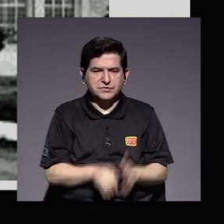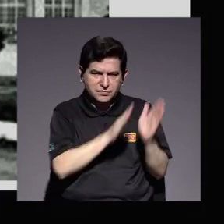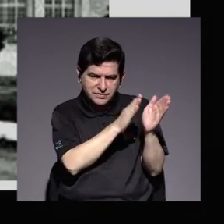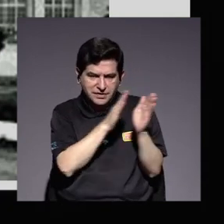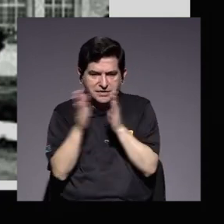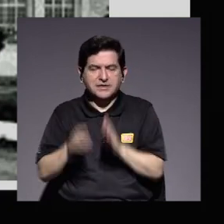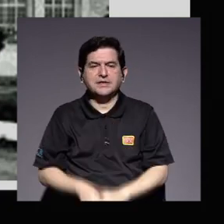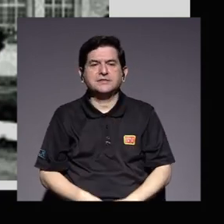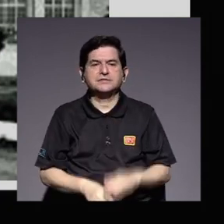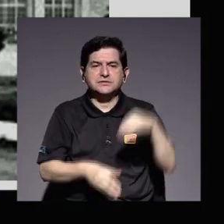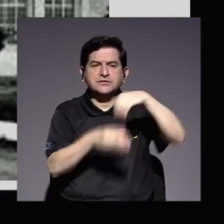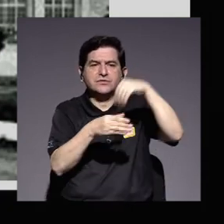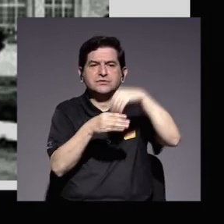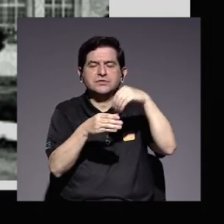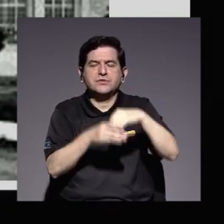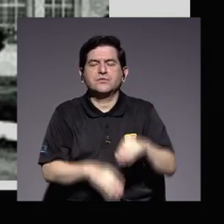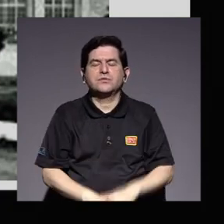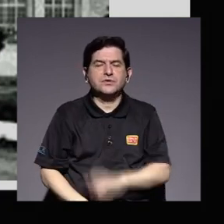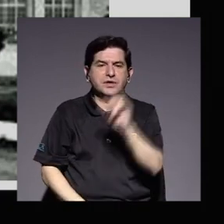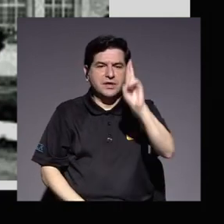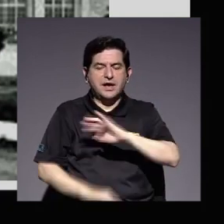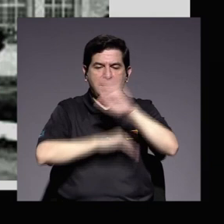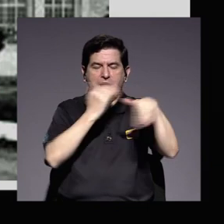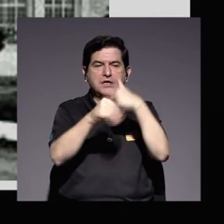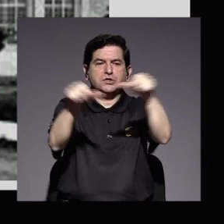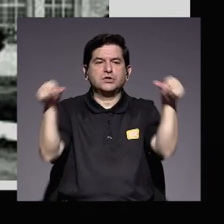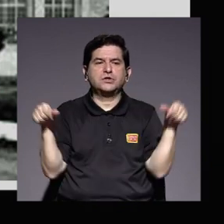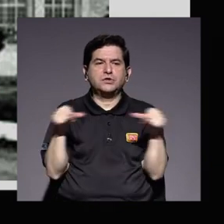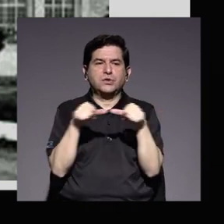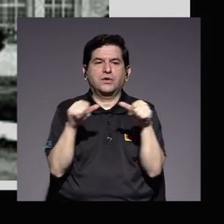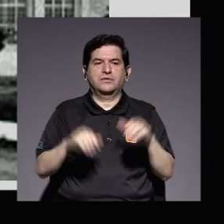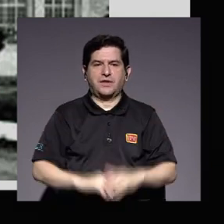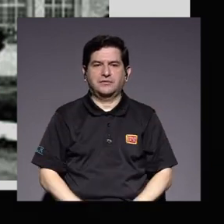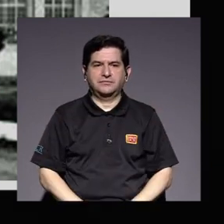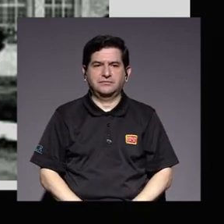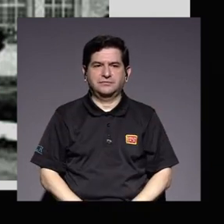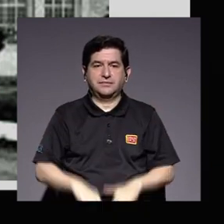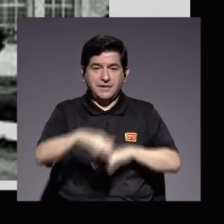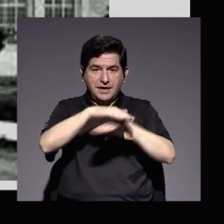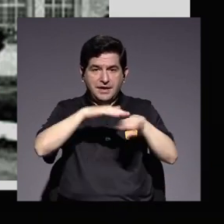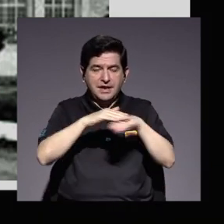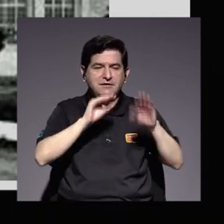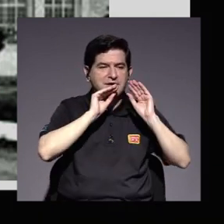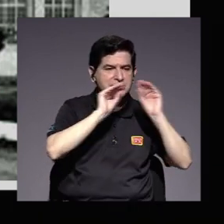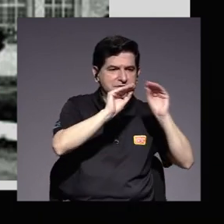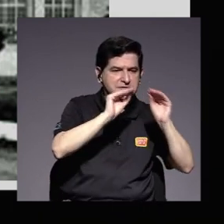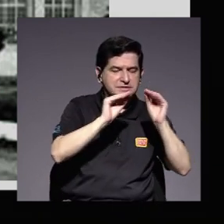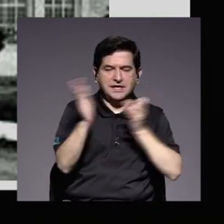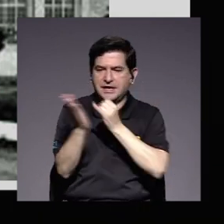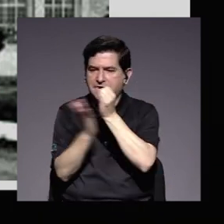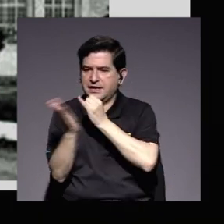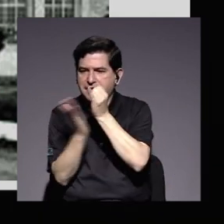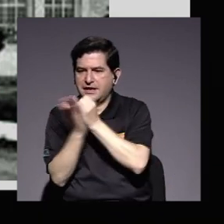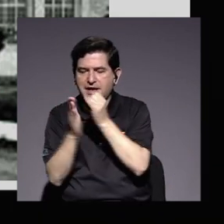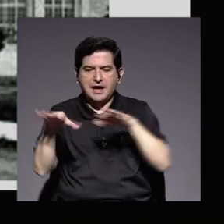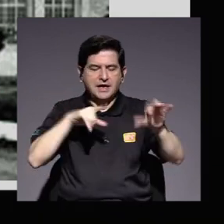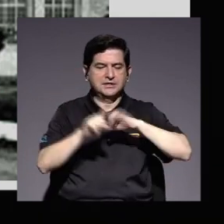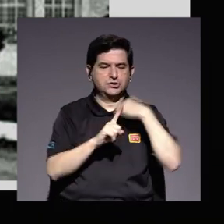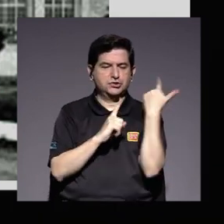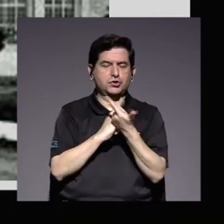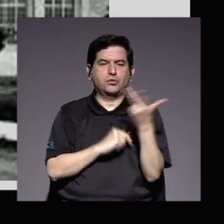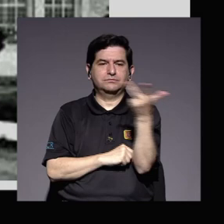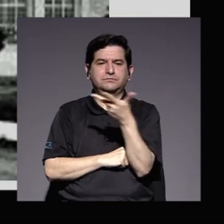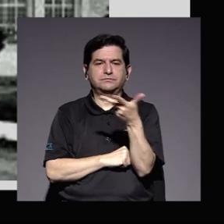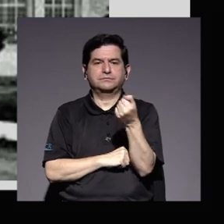aportan al desarrollo de Costa Rica en todas las áreas, sobre los pilares de la docencia, la investigación y la acción